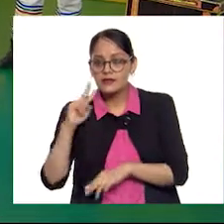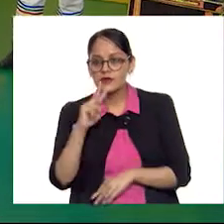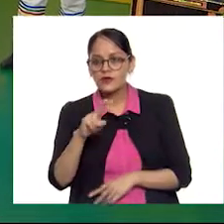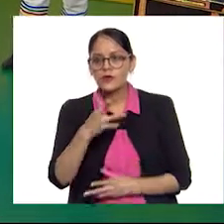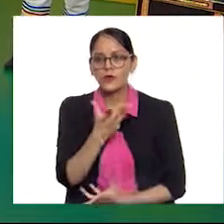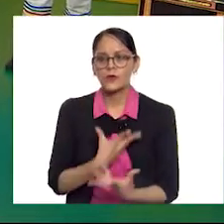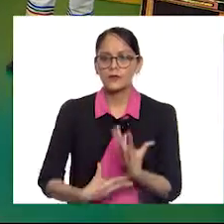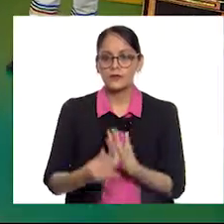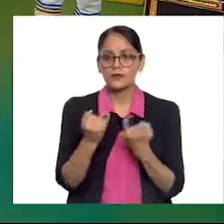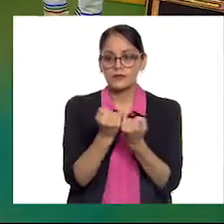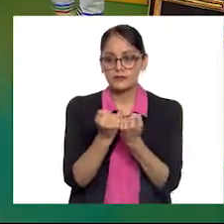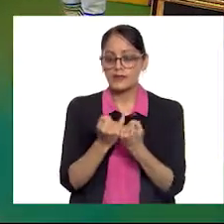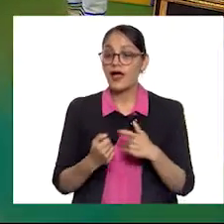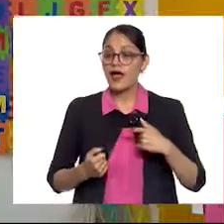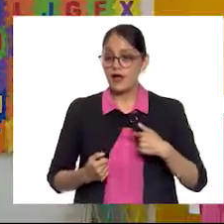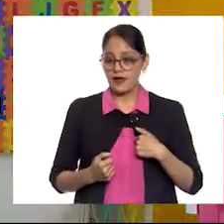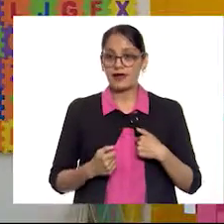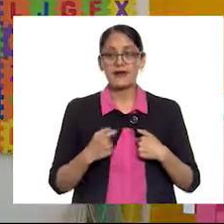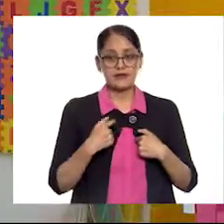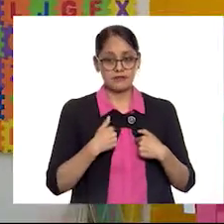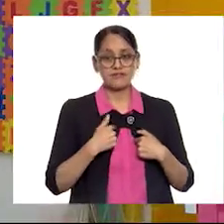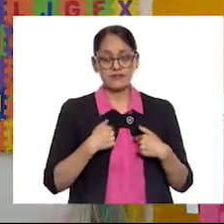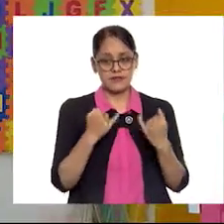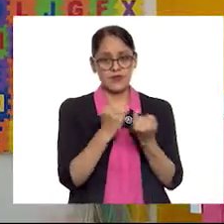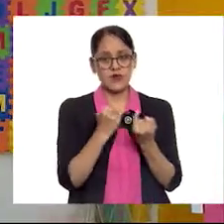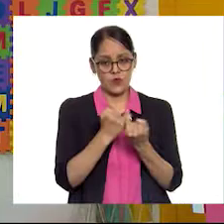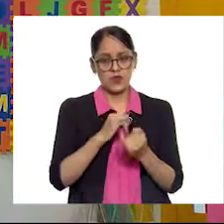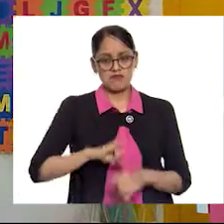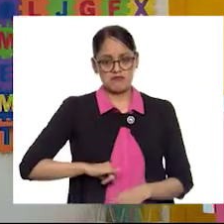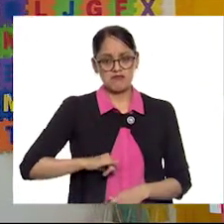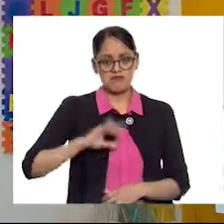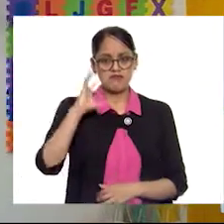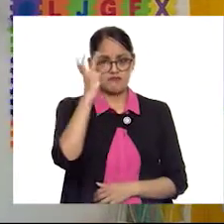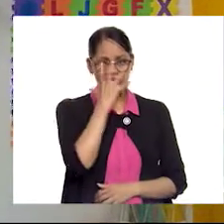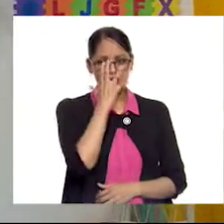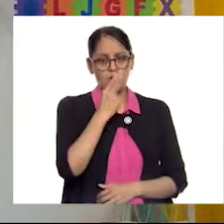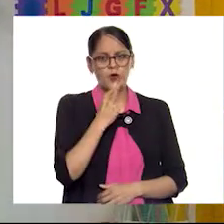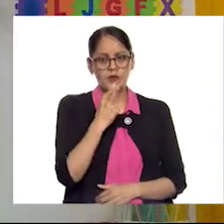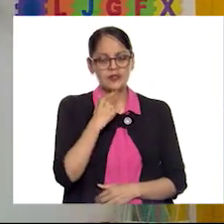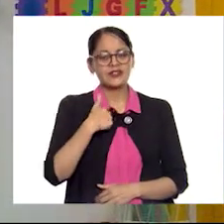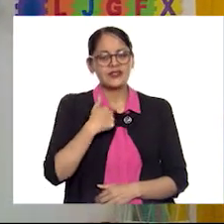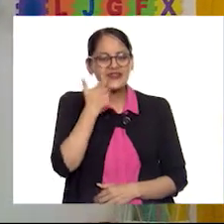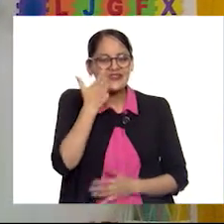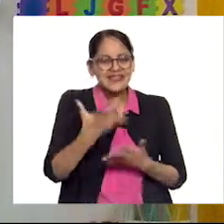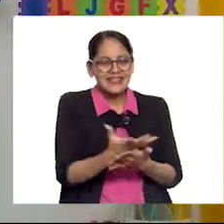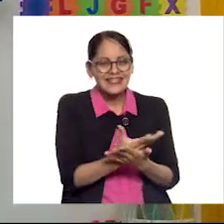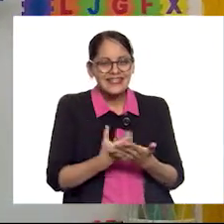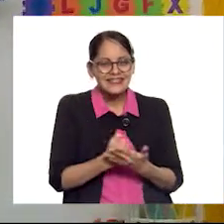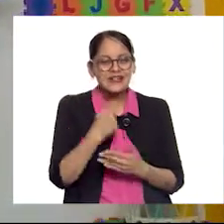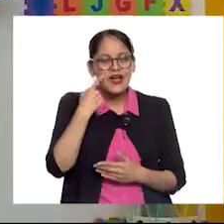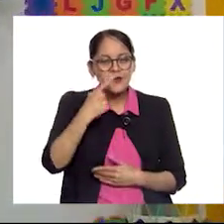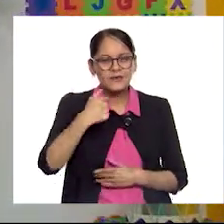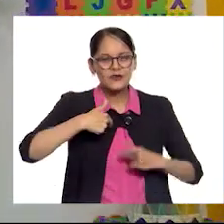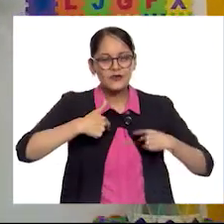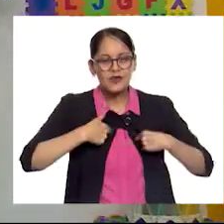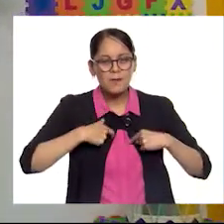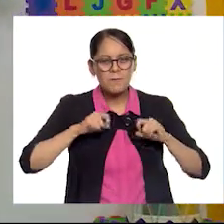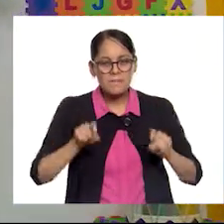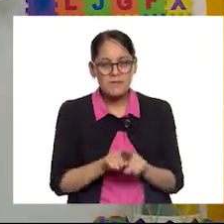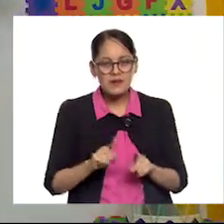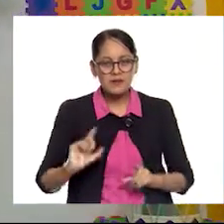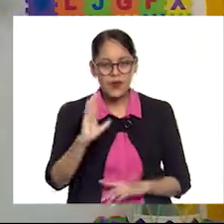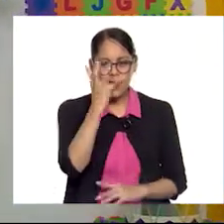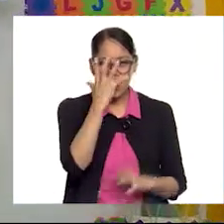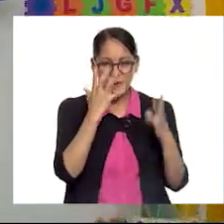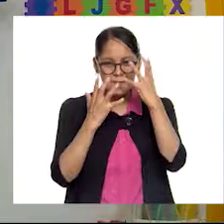nuestro performance. A mí me llamó muchísimo la atención cómo utilizaban las máscaras. Me dan muchas ganas de hacer mi performance con unas máscaras así